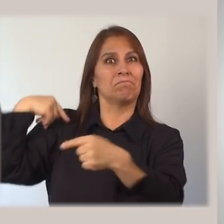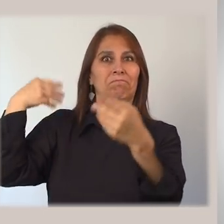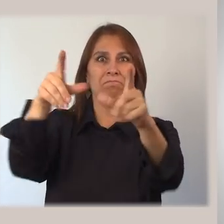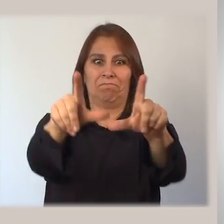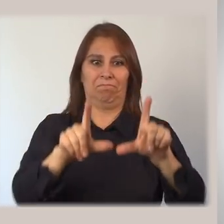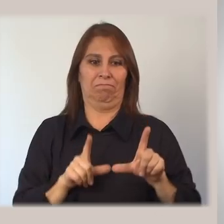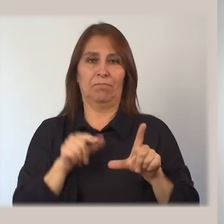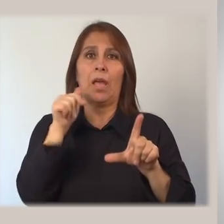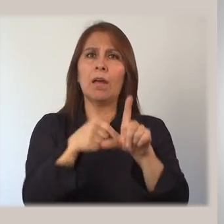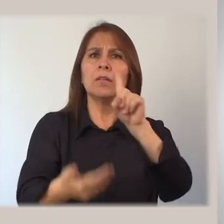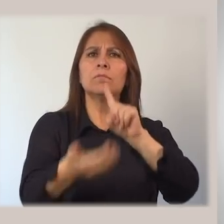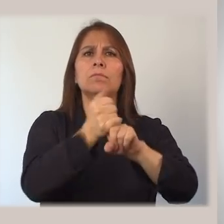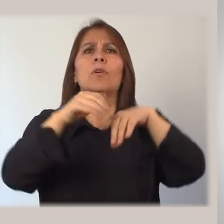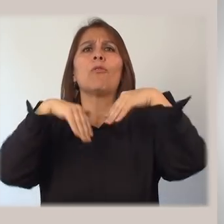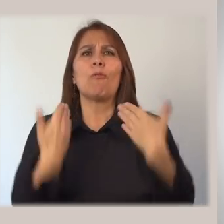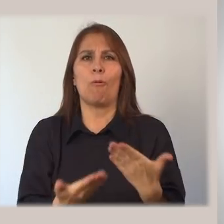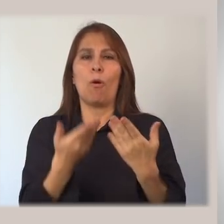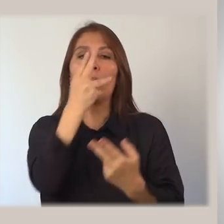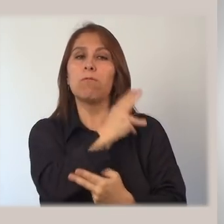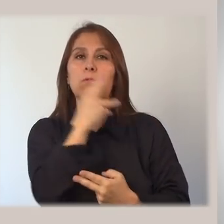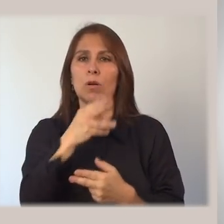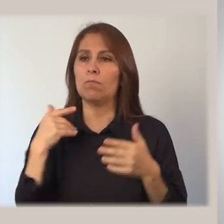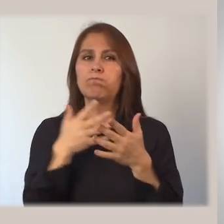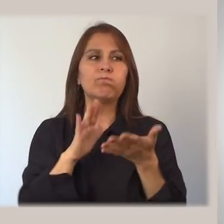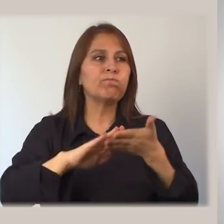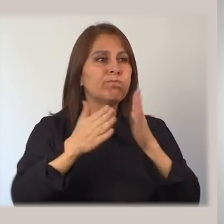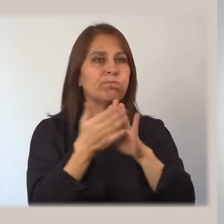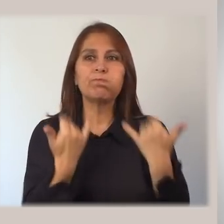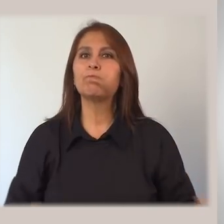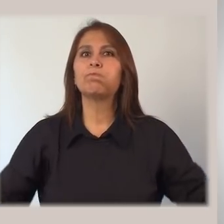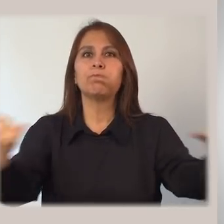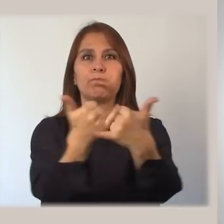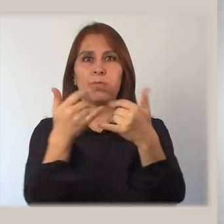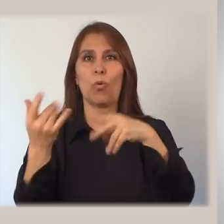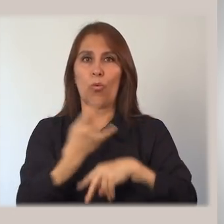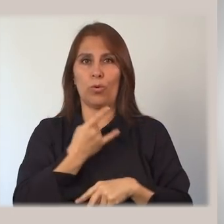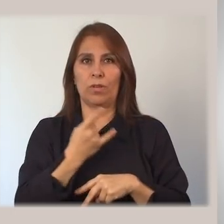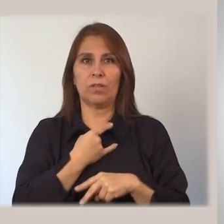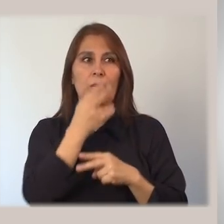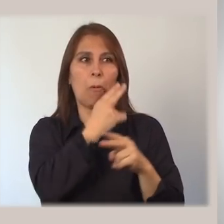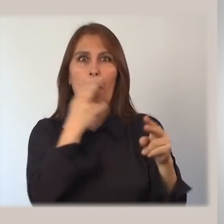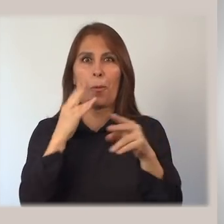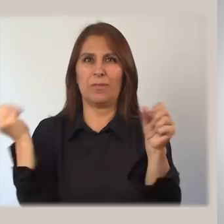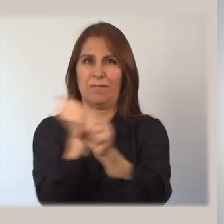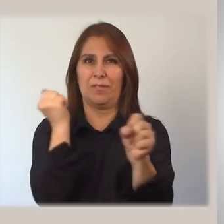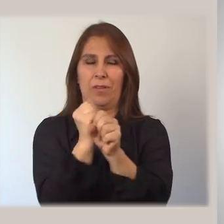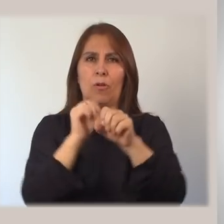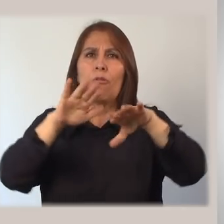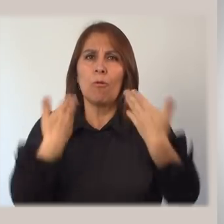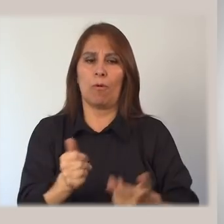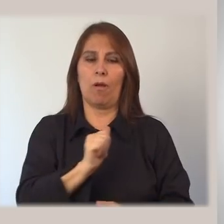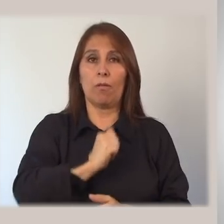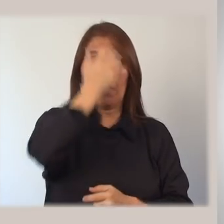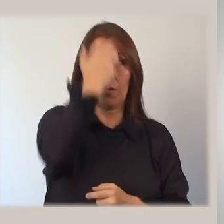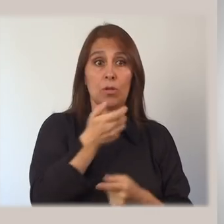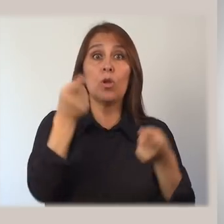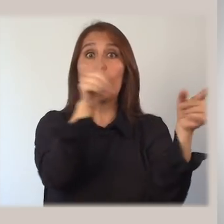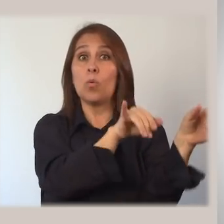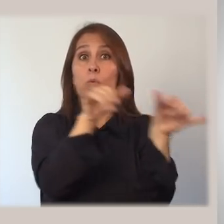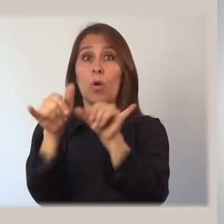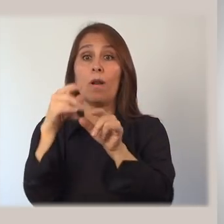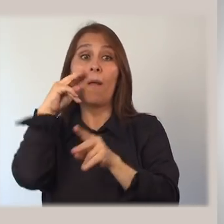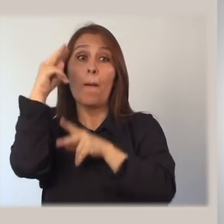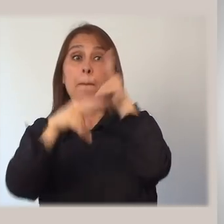2016. Ese logro fue el resultado del trabajo comprometido de toda la comunidad universitaria, tanto en el ejercicio de la autoevaluación como